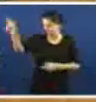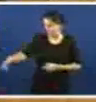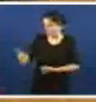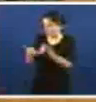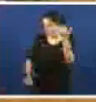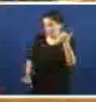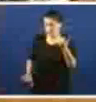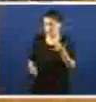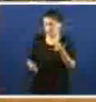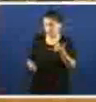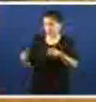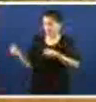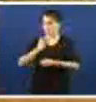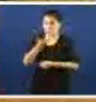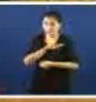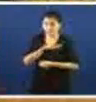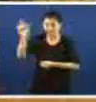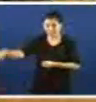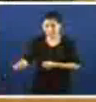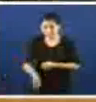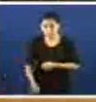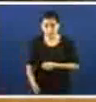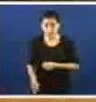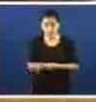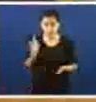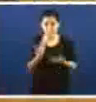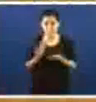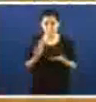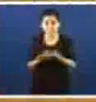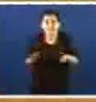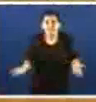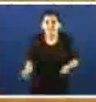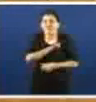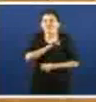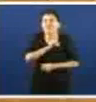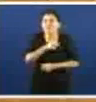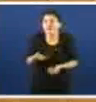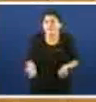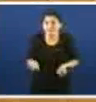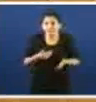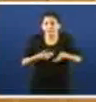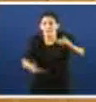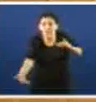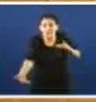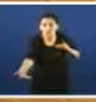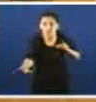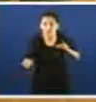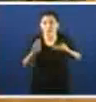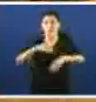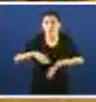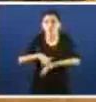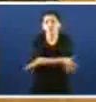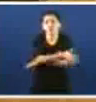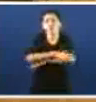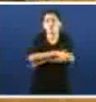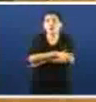eso. Claro, evidentemente. E que agardan vostedes no que goberno do Estado teñen maioría